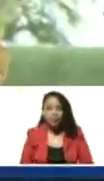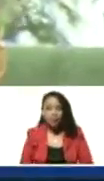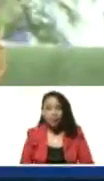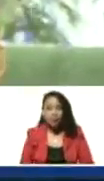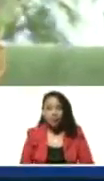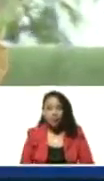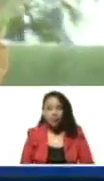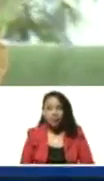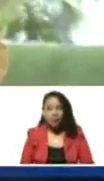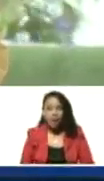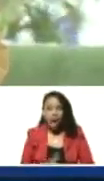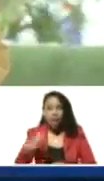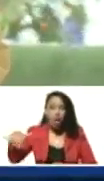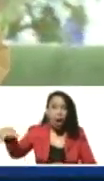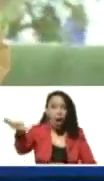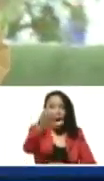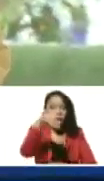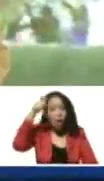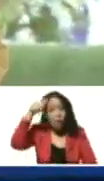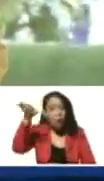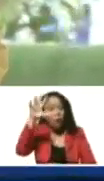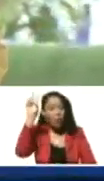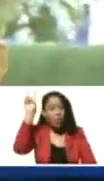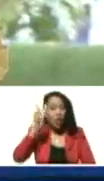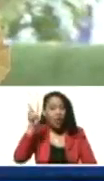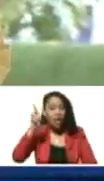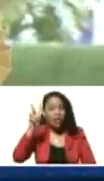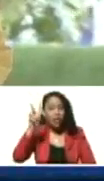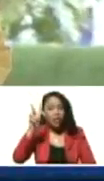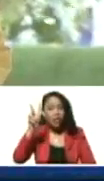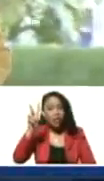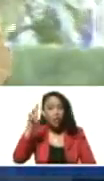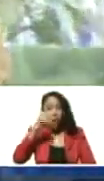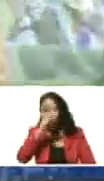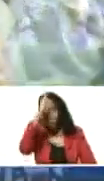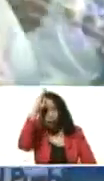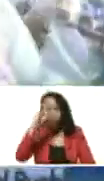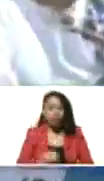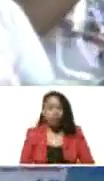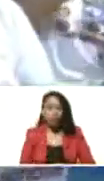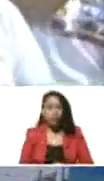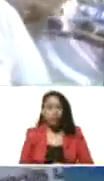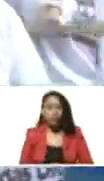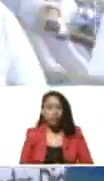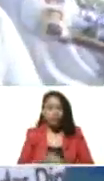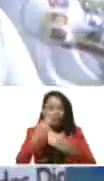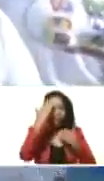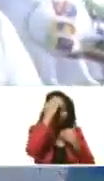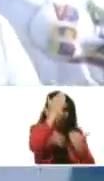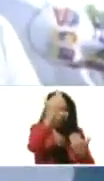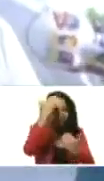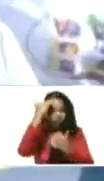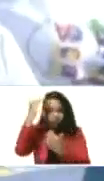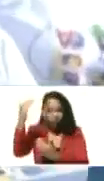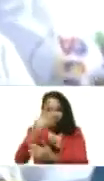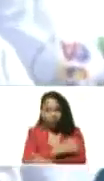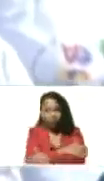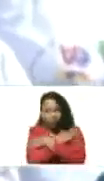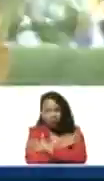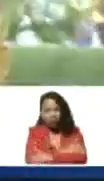A todo el pueblo de los valles del Tuy. Saludo